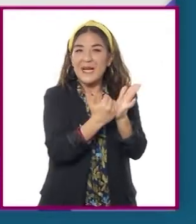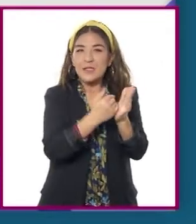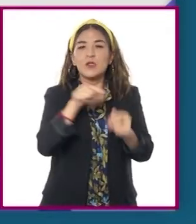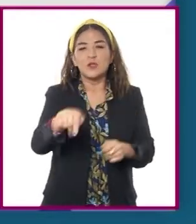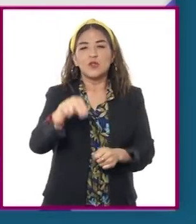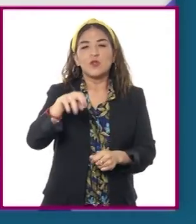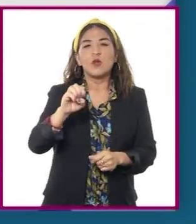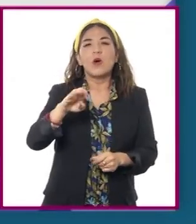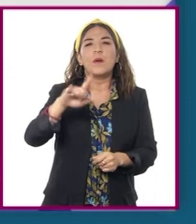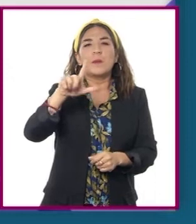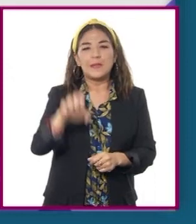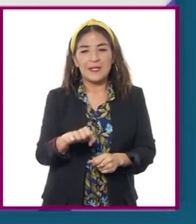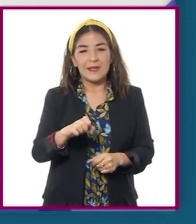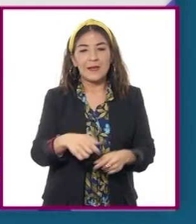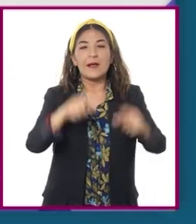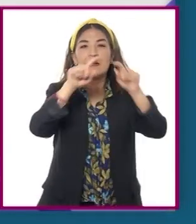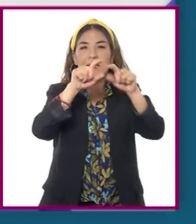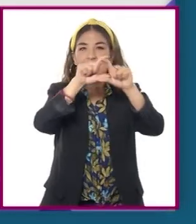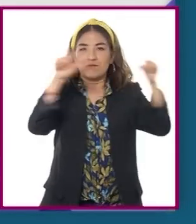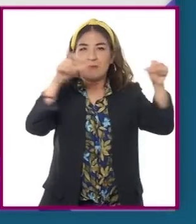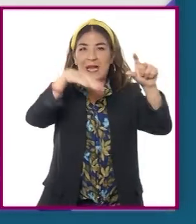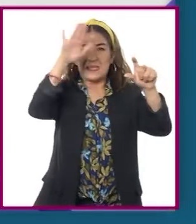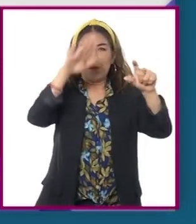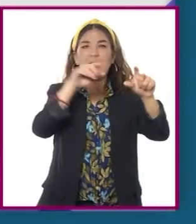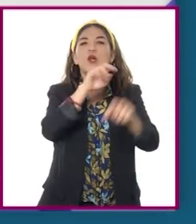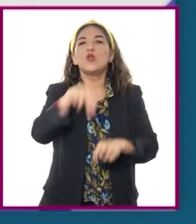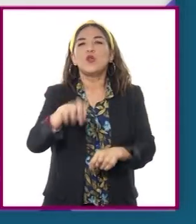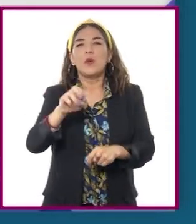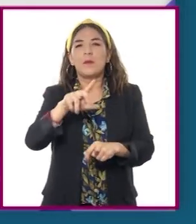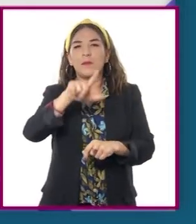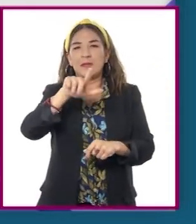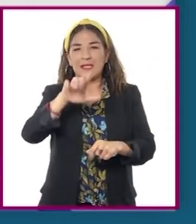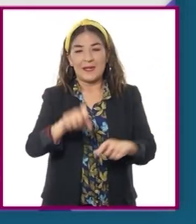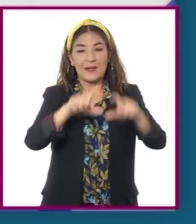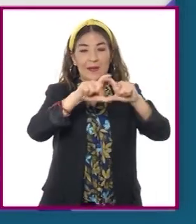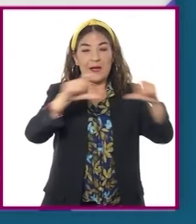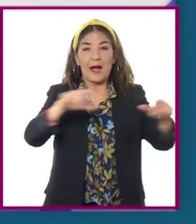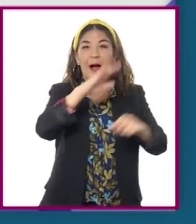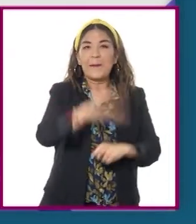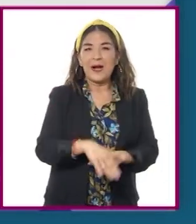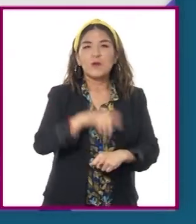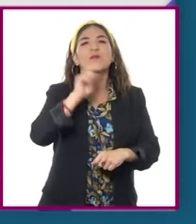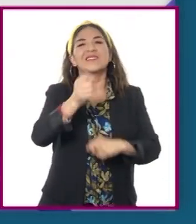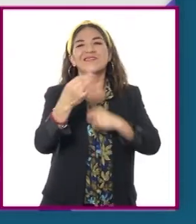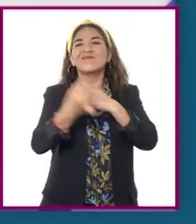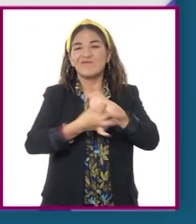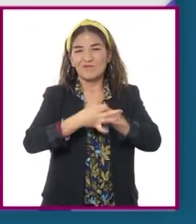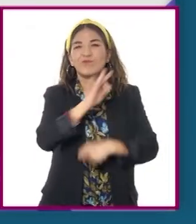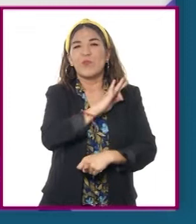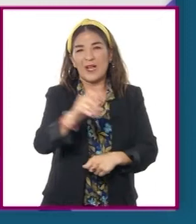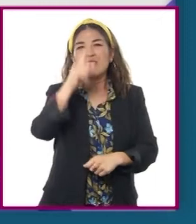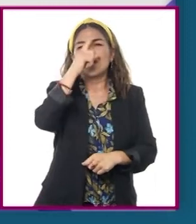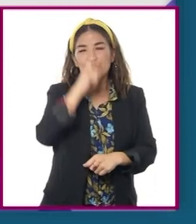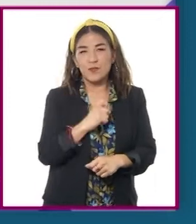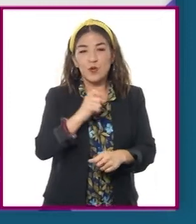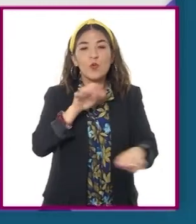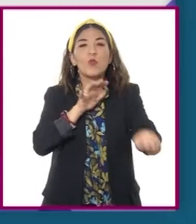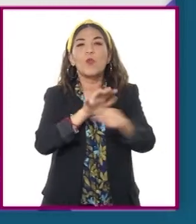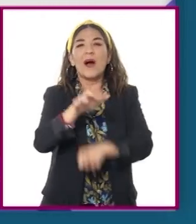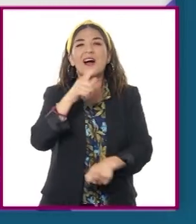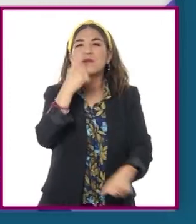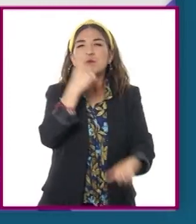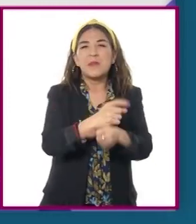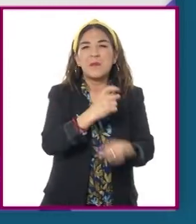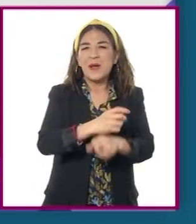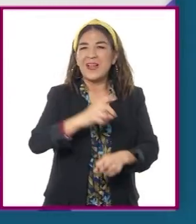y abajo a los metales más reactivos. Esta tabla nos sirve para estimar cuál de ellos se atacará primero.